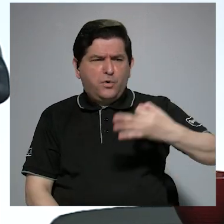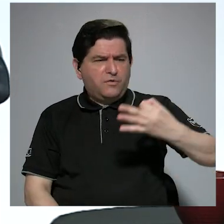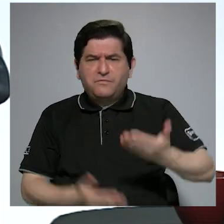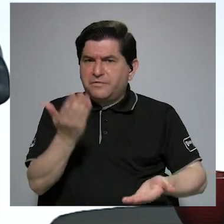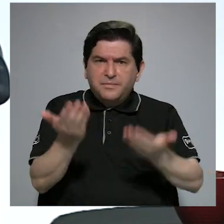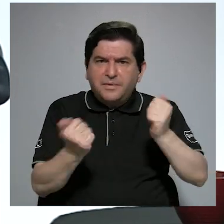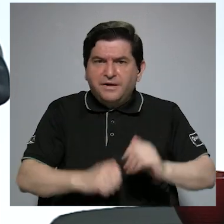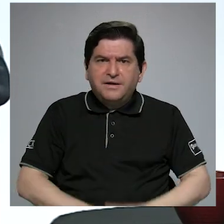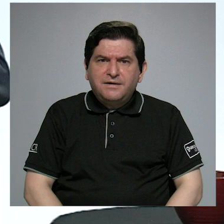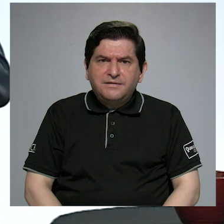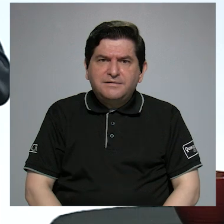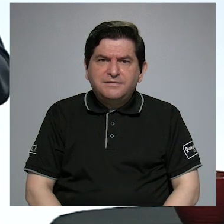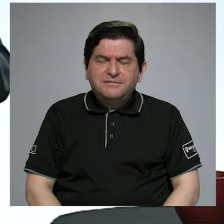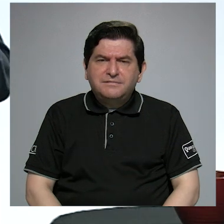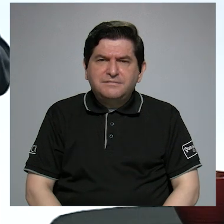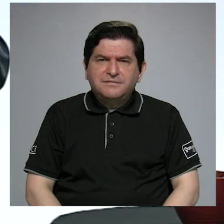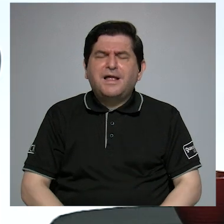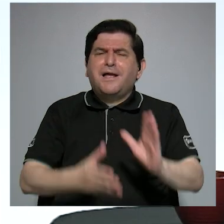cierta forma.